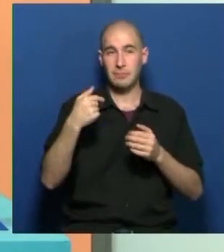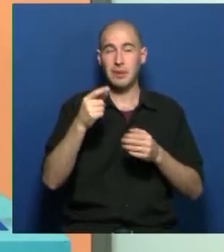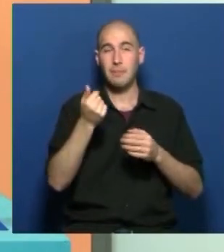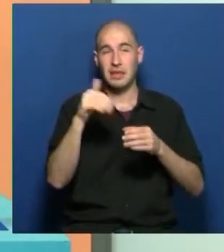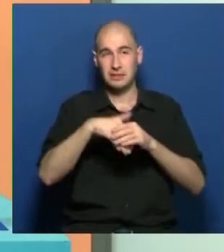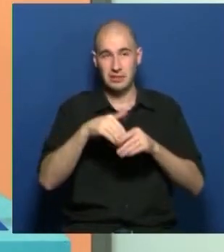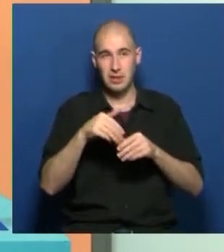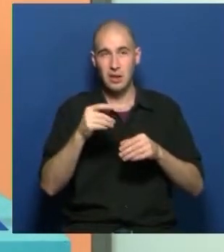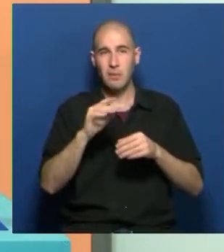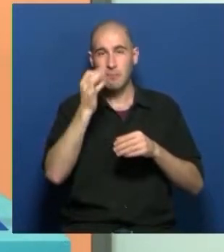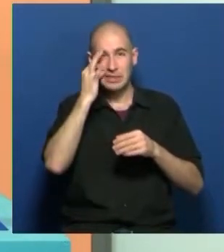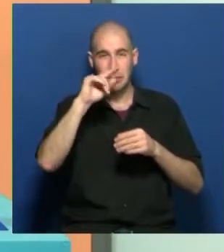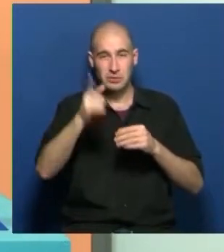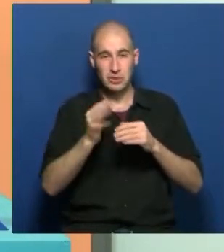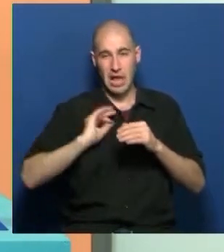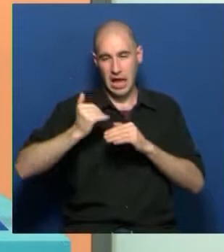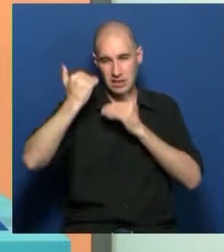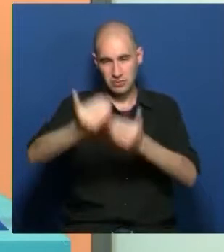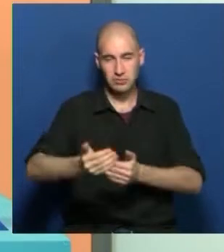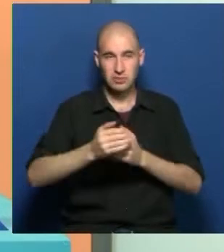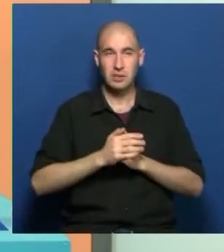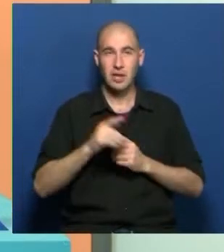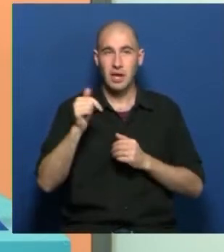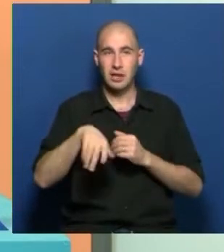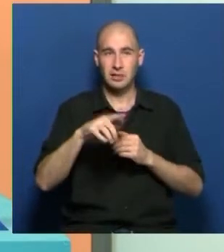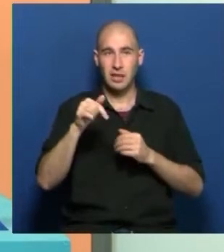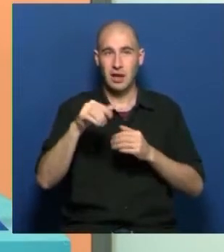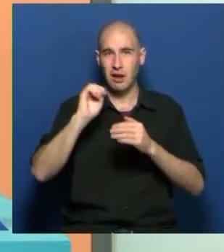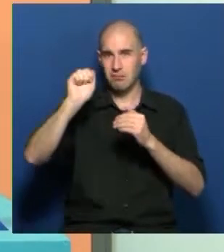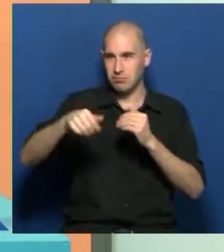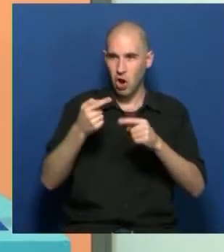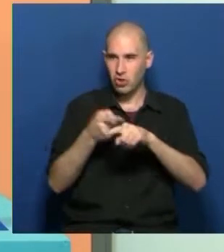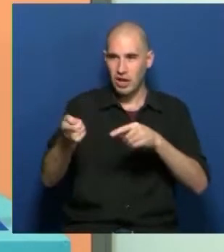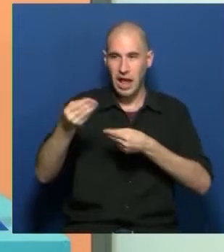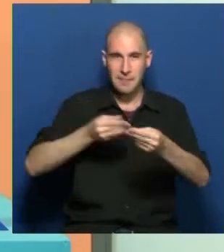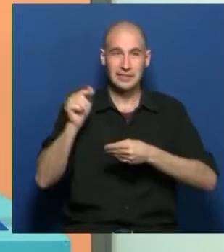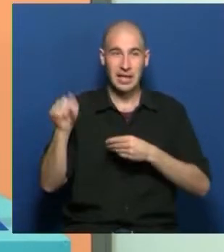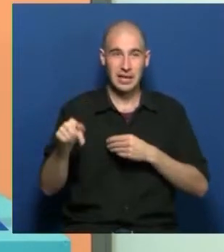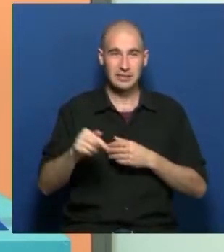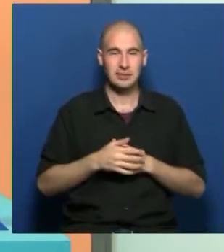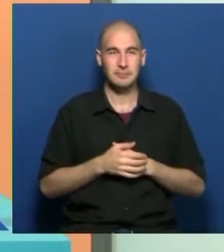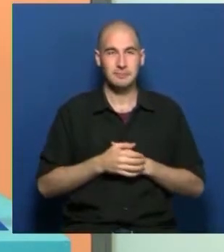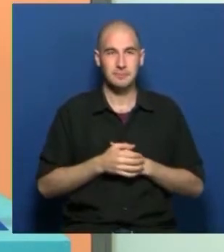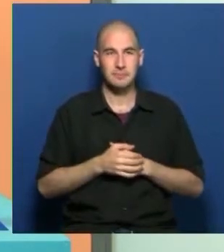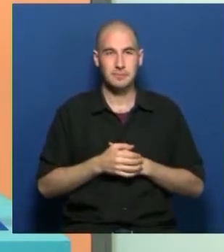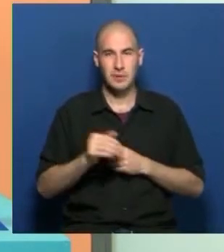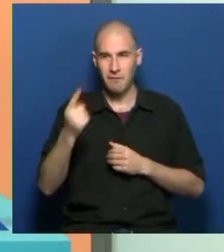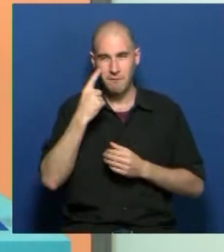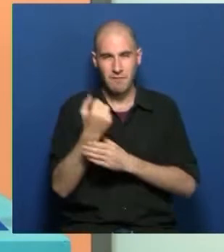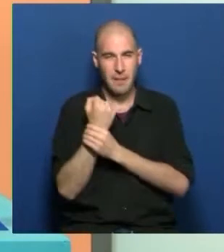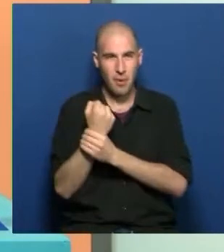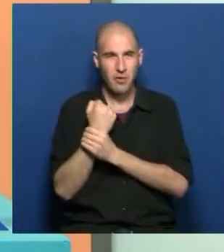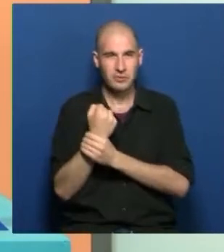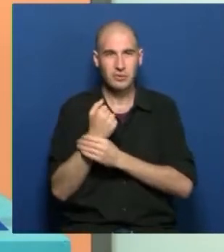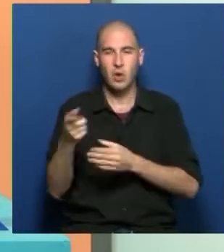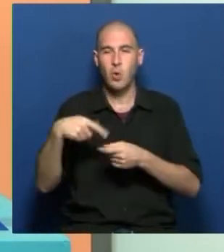dinero en plazo fijo podemos ganar un 20% anual. Es decir, estamos derrotando a Berkshire Hathaway, que es una empresa muy conocida o